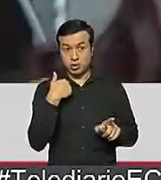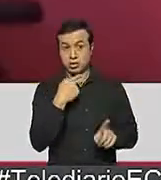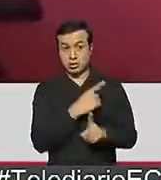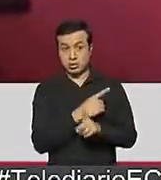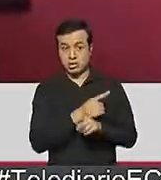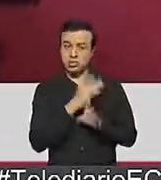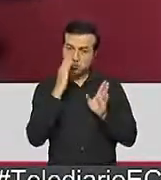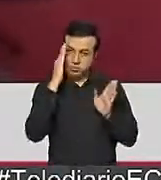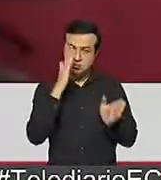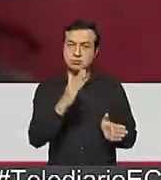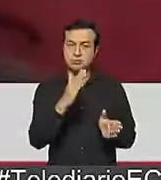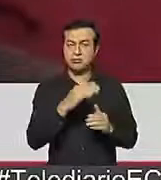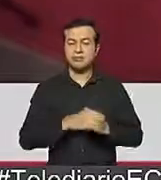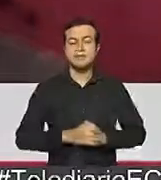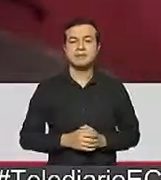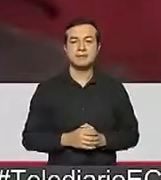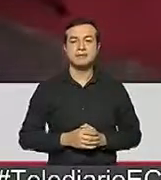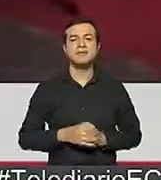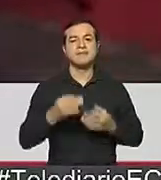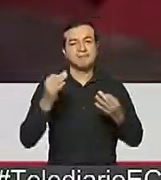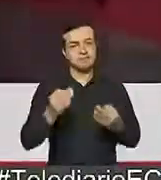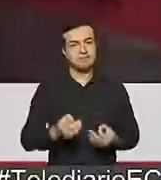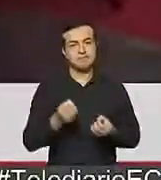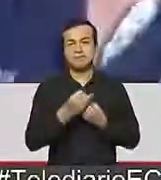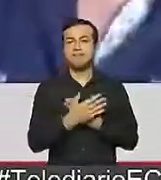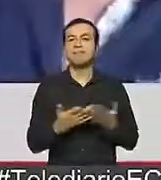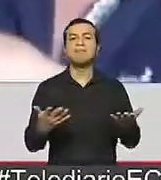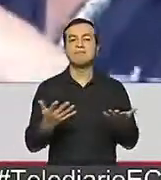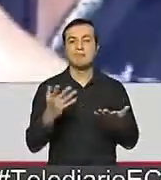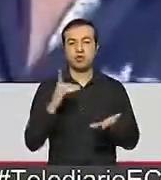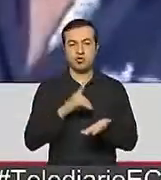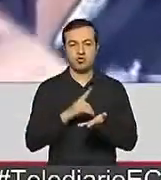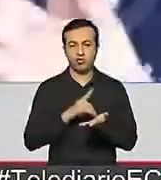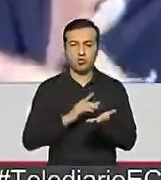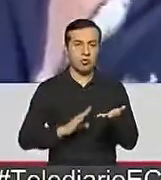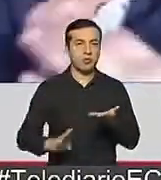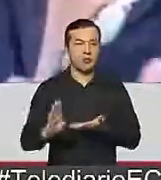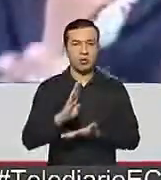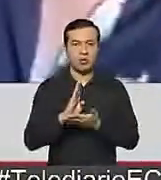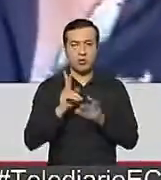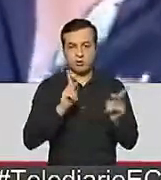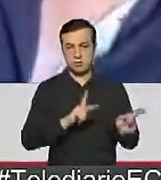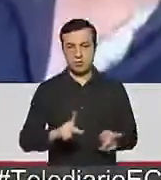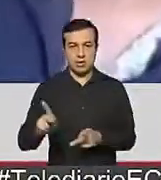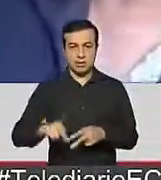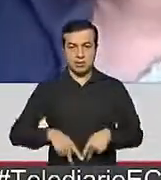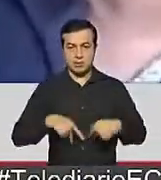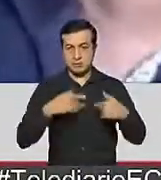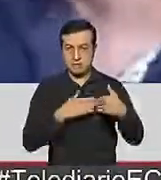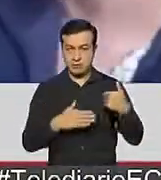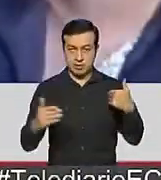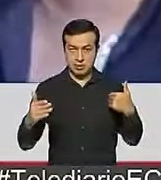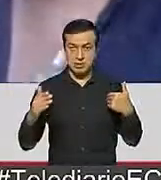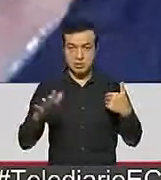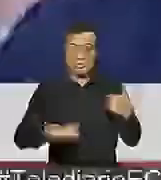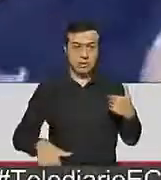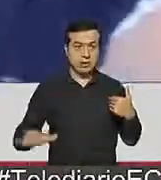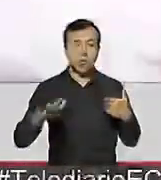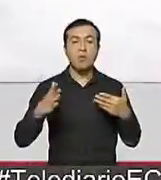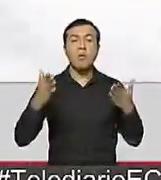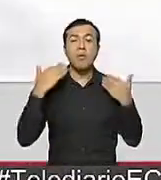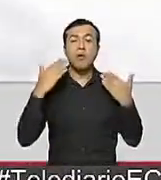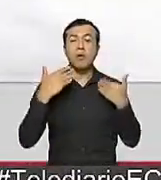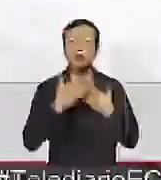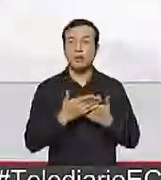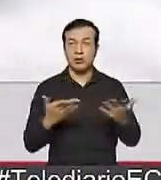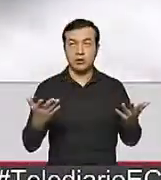discapacidad. De esta forma, se ratificó también el programa Médico del Barrio, del Plan Toda una Vida, en este sector populoso de Guayaquil,